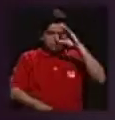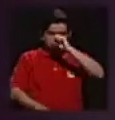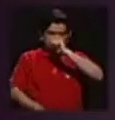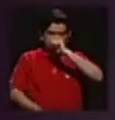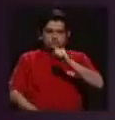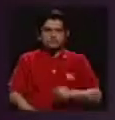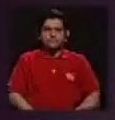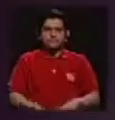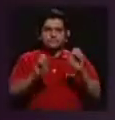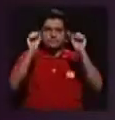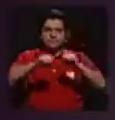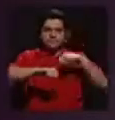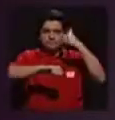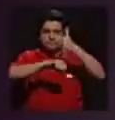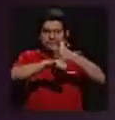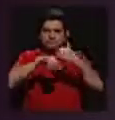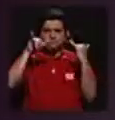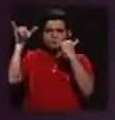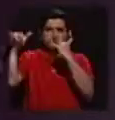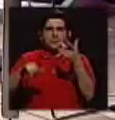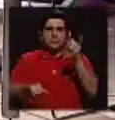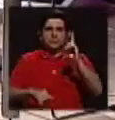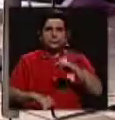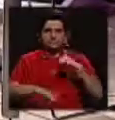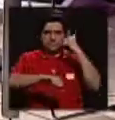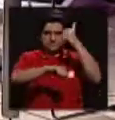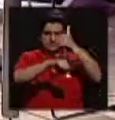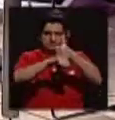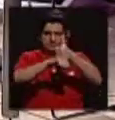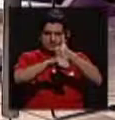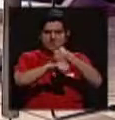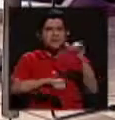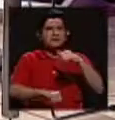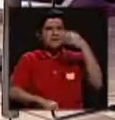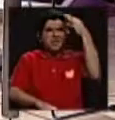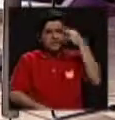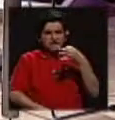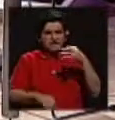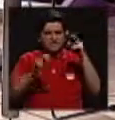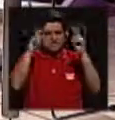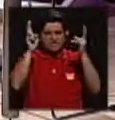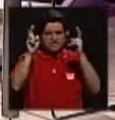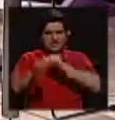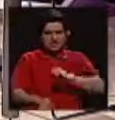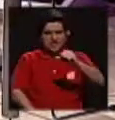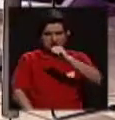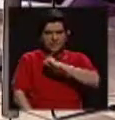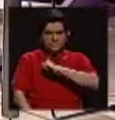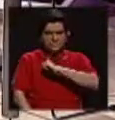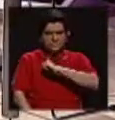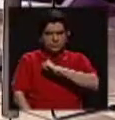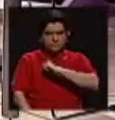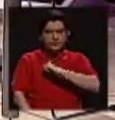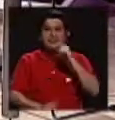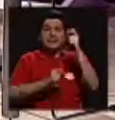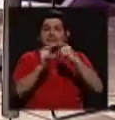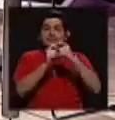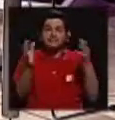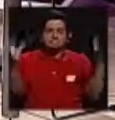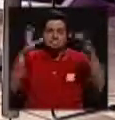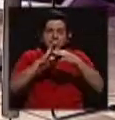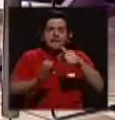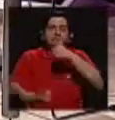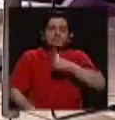cuándo poder poner una denuncia, a dónde establecer una denuncia. También creo que pasa por un tema de actitudes, y que precisamente tiene que ver